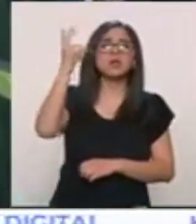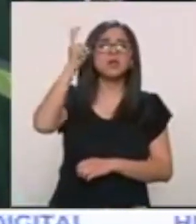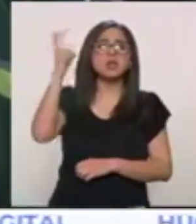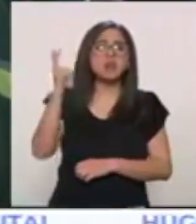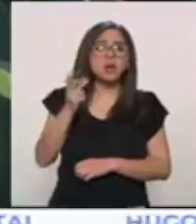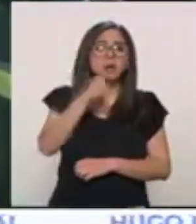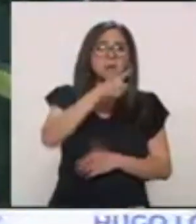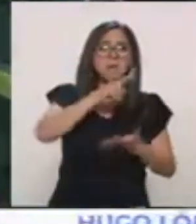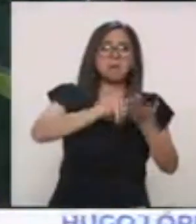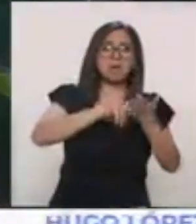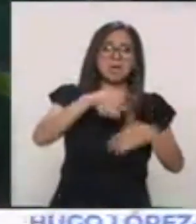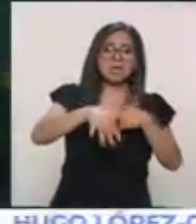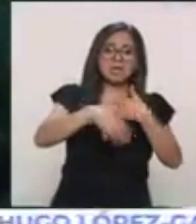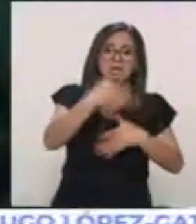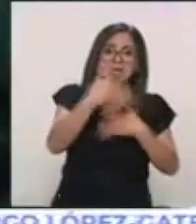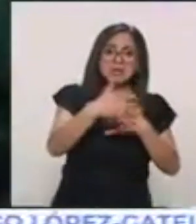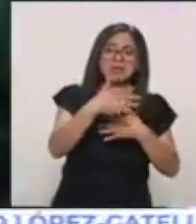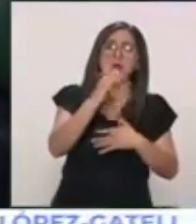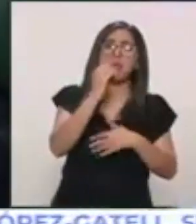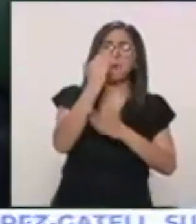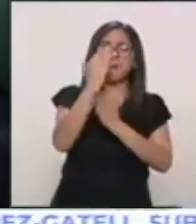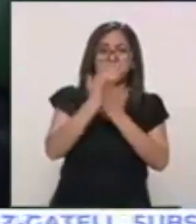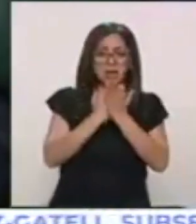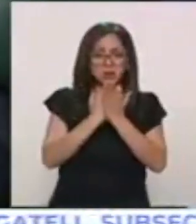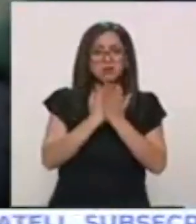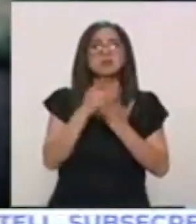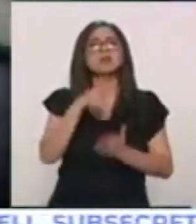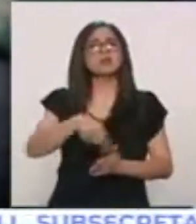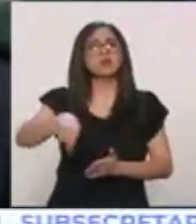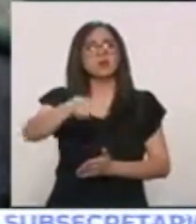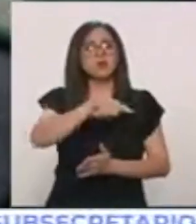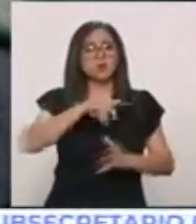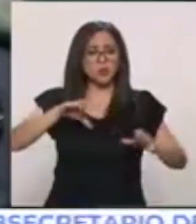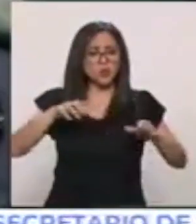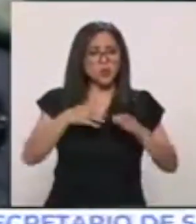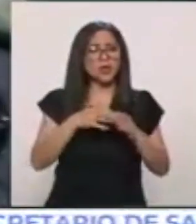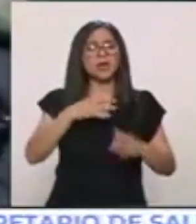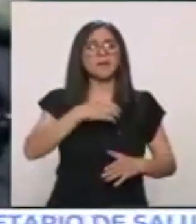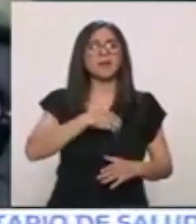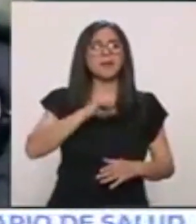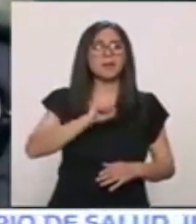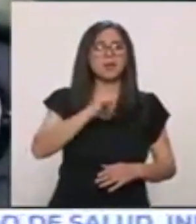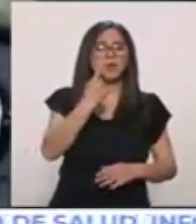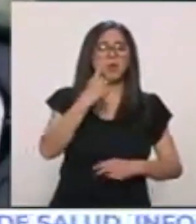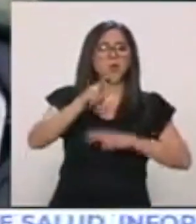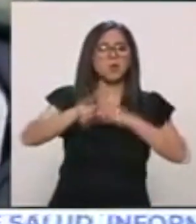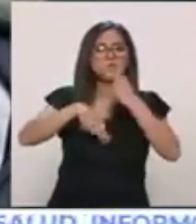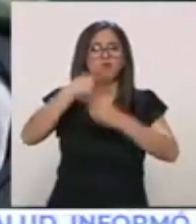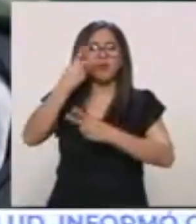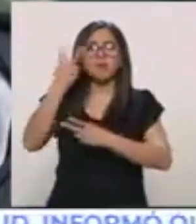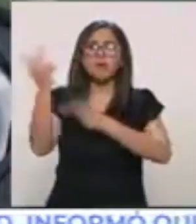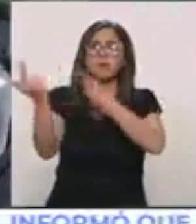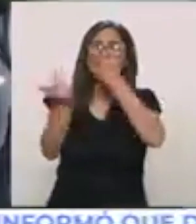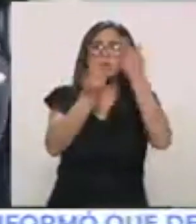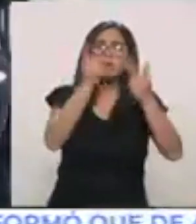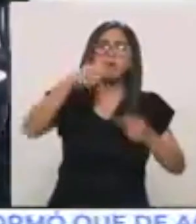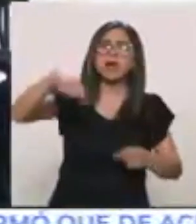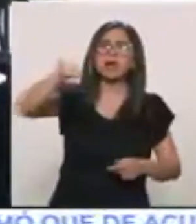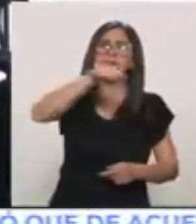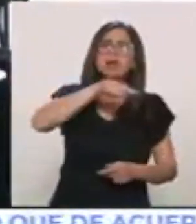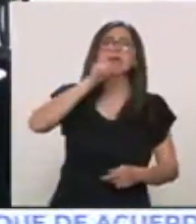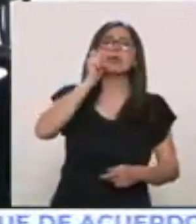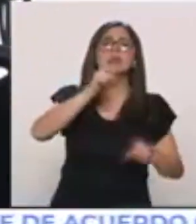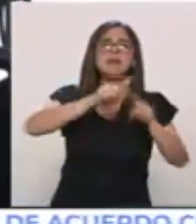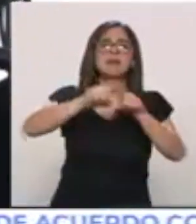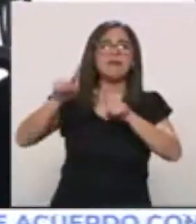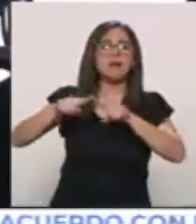15 pesos o menos. Capital 21 realizó un recorrido por varias gasolineras en las alcaldías de la Ciudad de México para